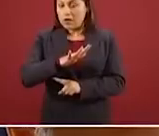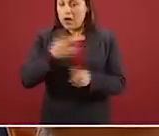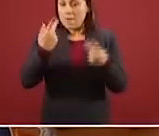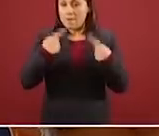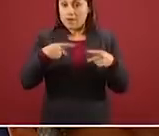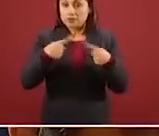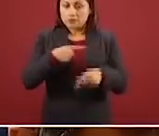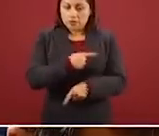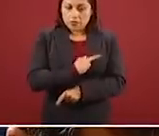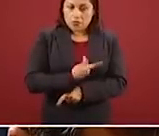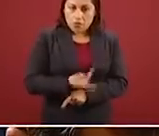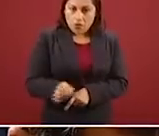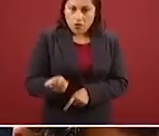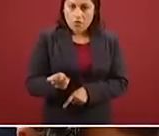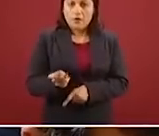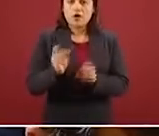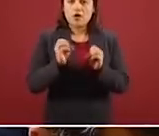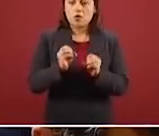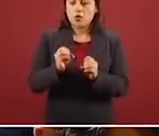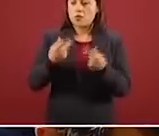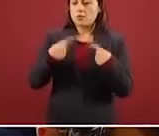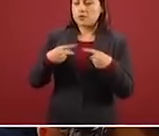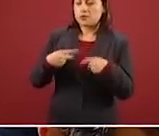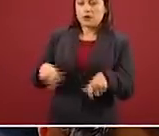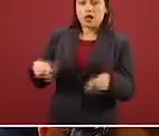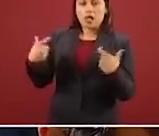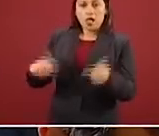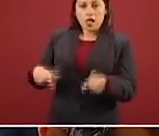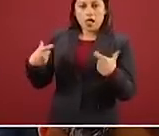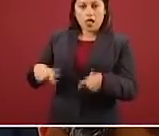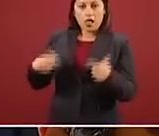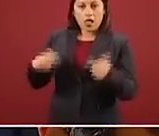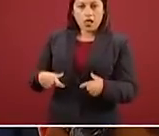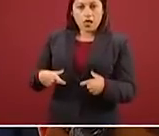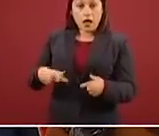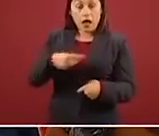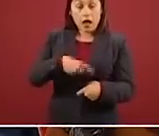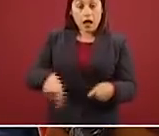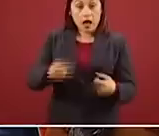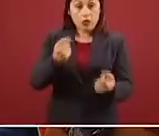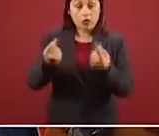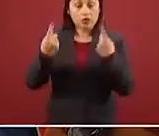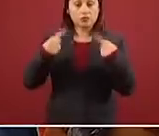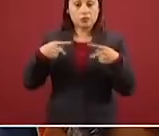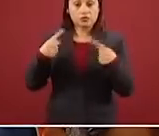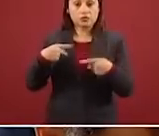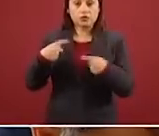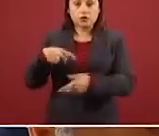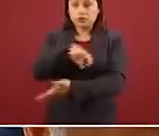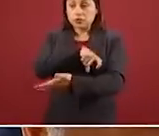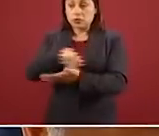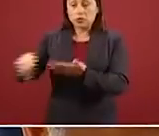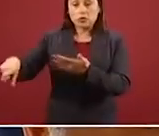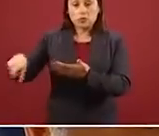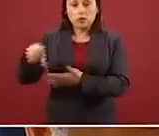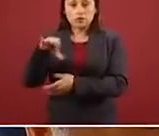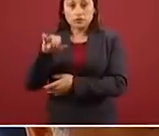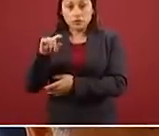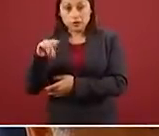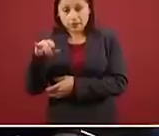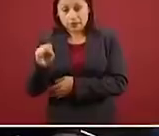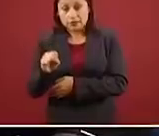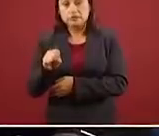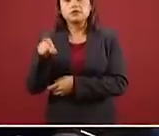tiene más ingresos, está adquiriendo CETES directos vía Nacional Financiera, la Secretaría de